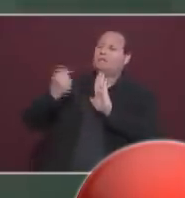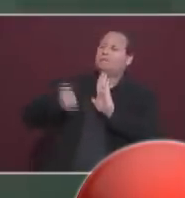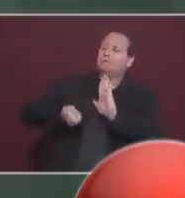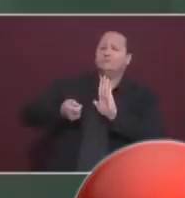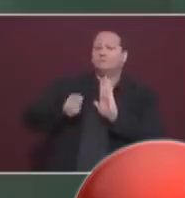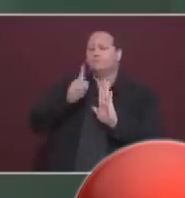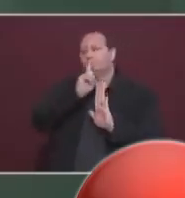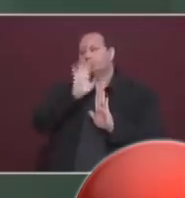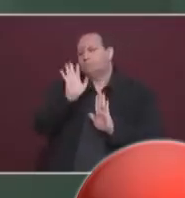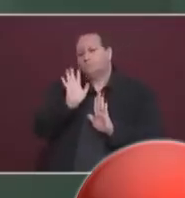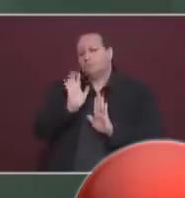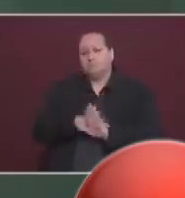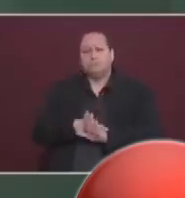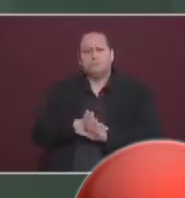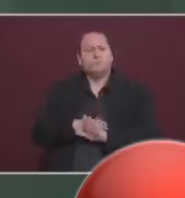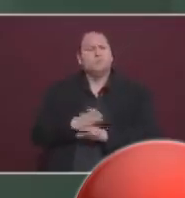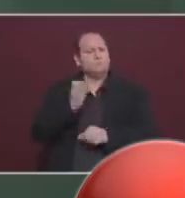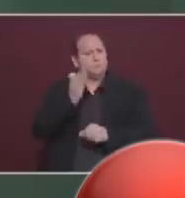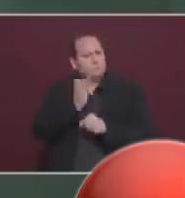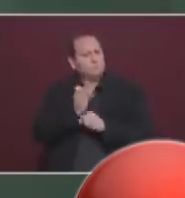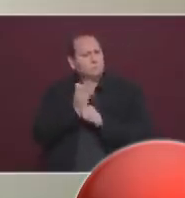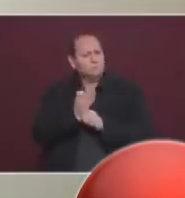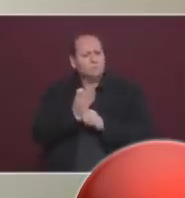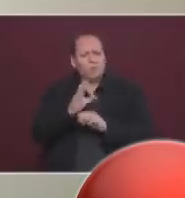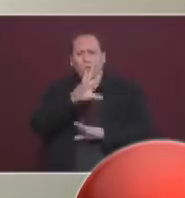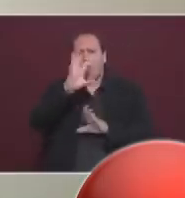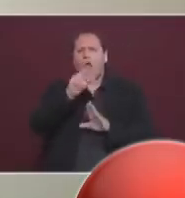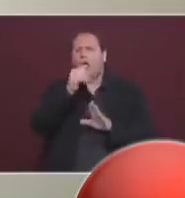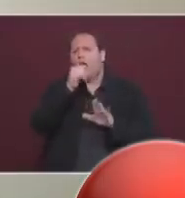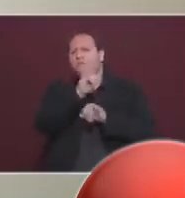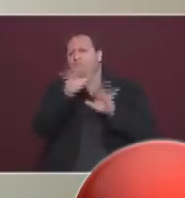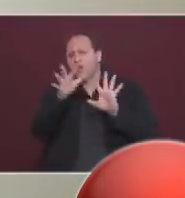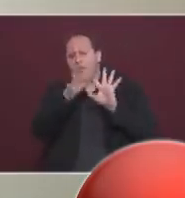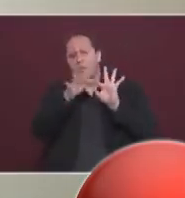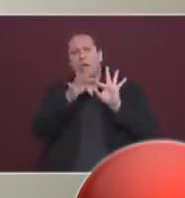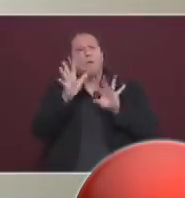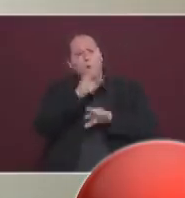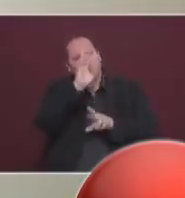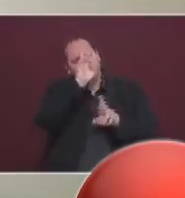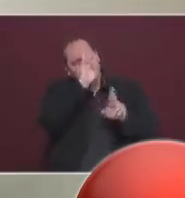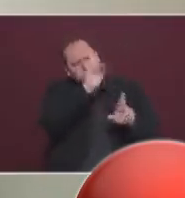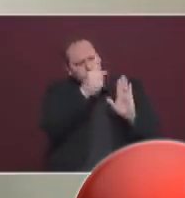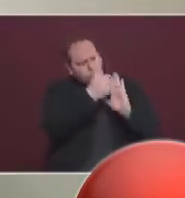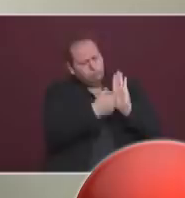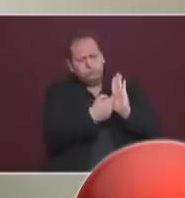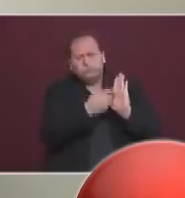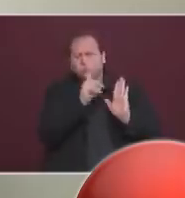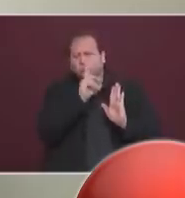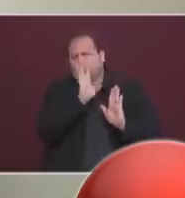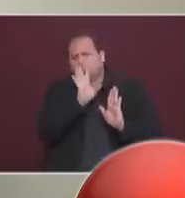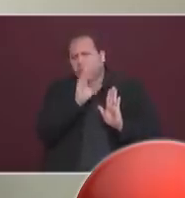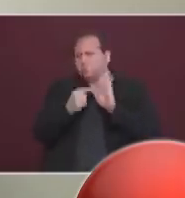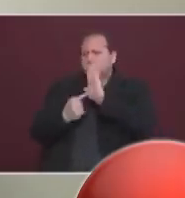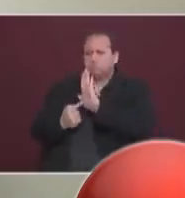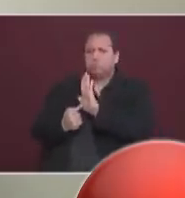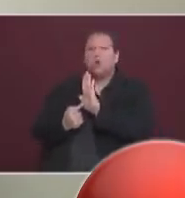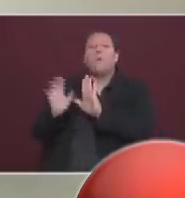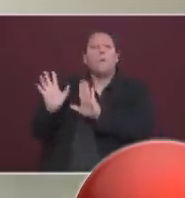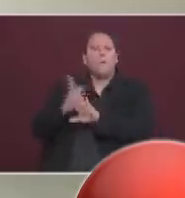lo pronto el contenido de las cartas, por respeto a